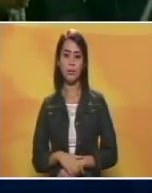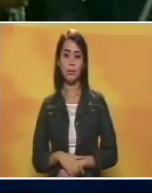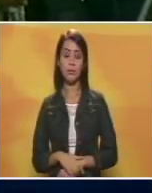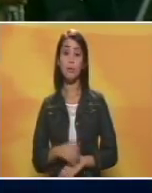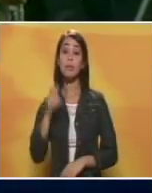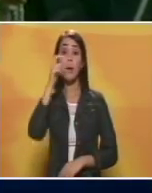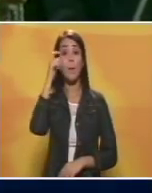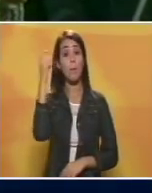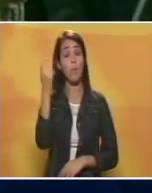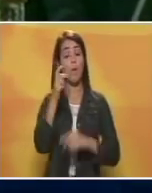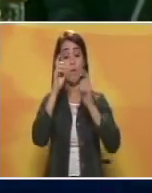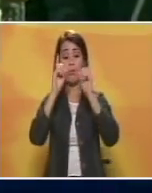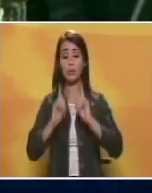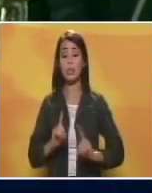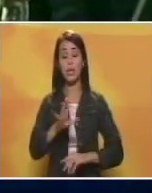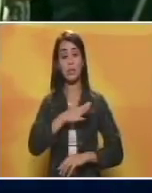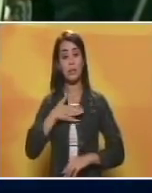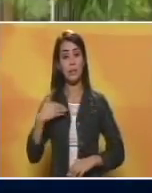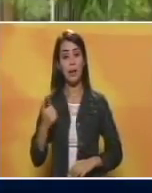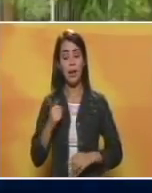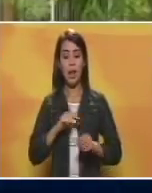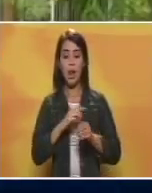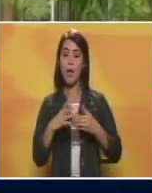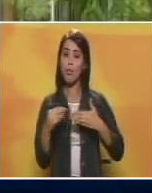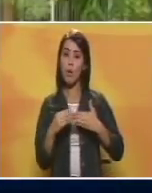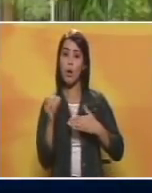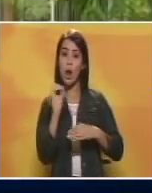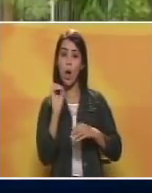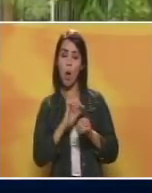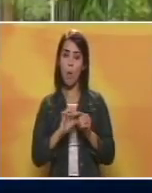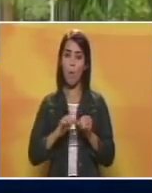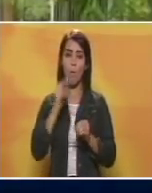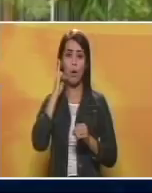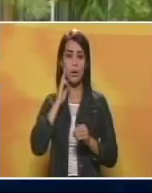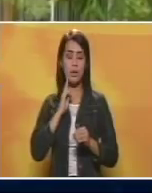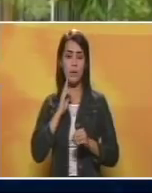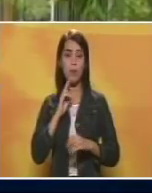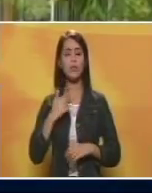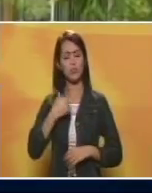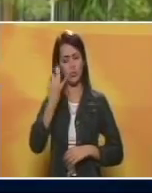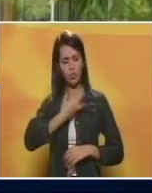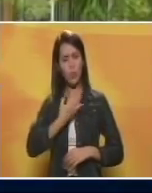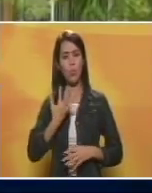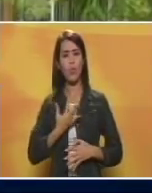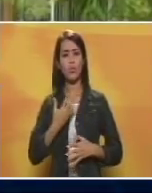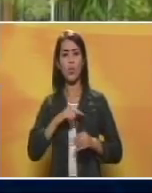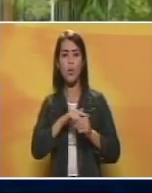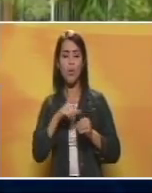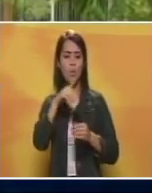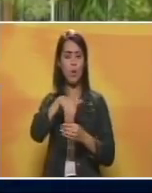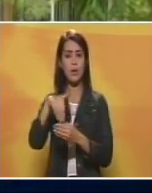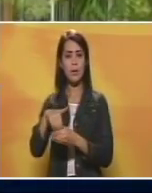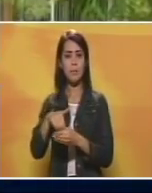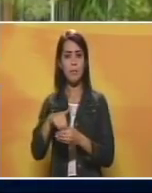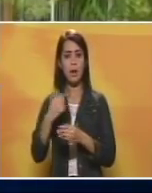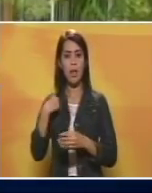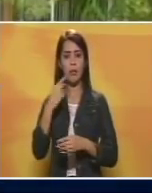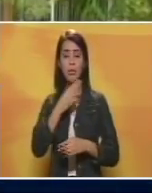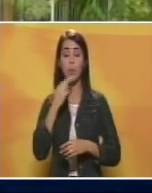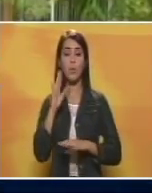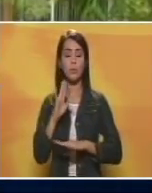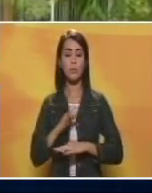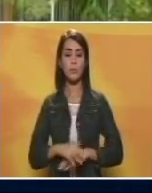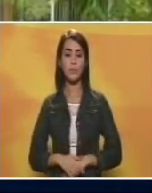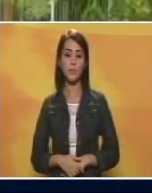pueblo decidirá si quiere el dólar o el bolívar. Yo estoy seguro que van a votar por bolívar, el bolívar y el